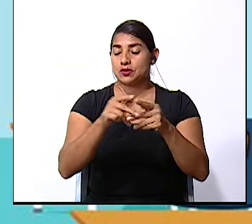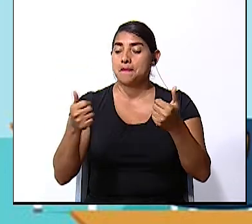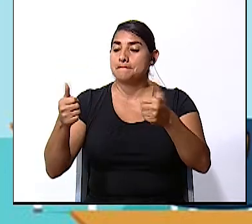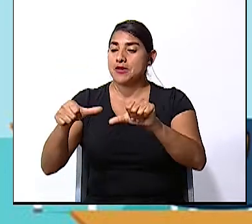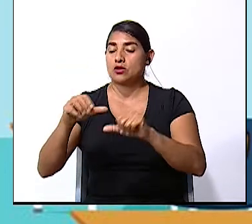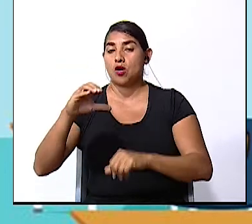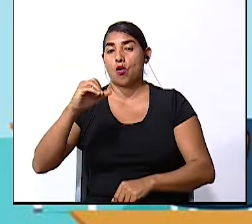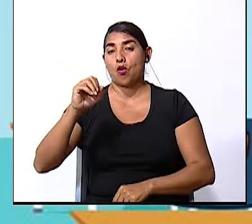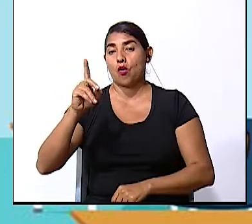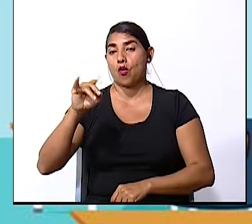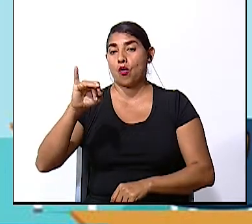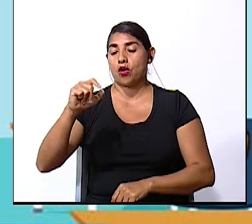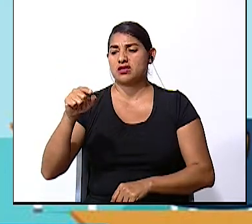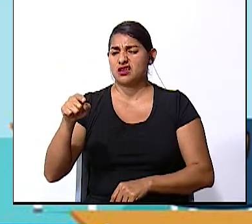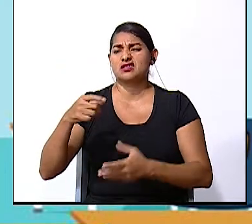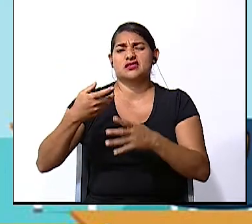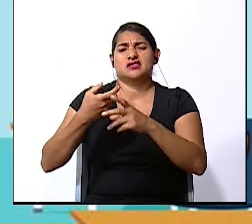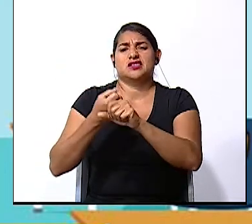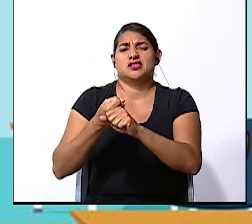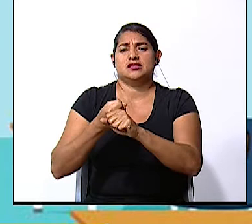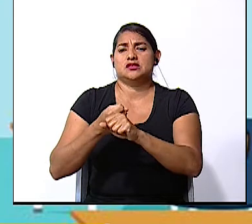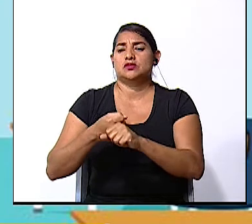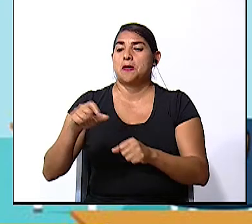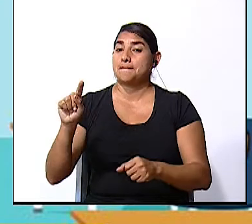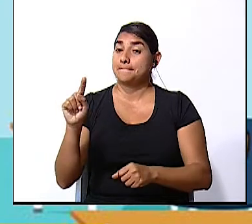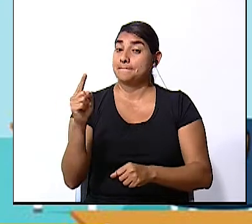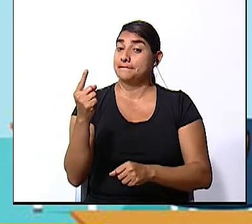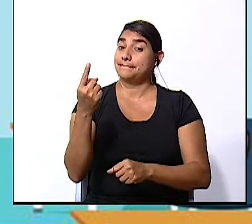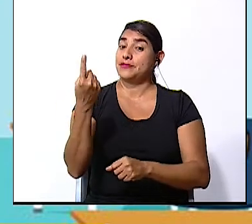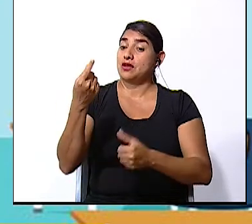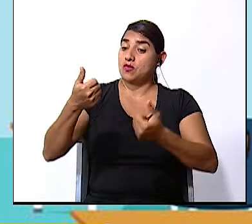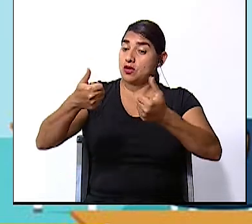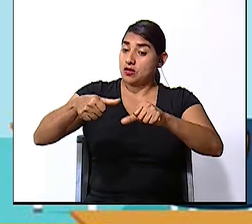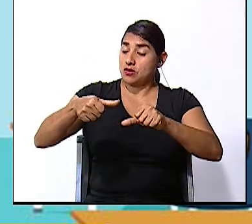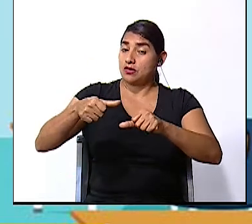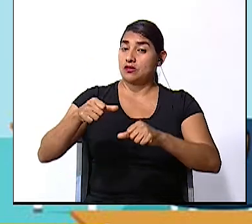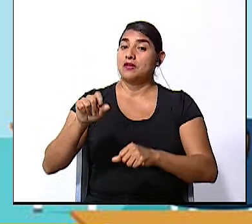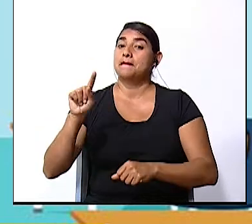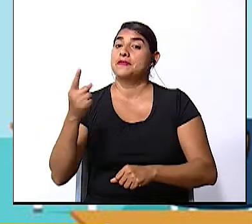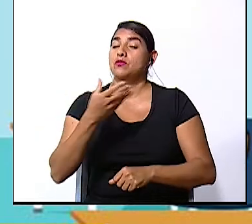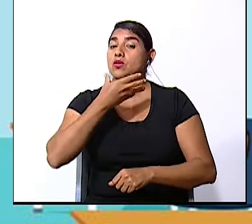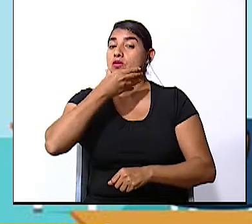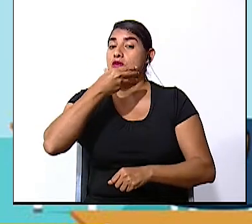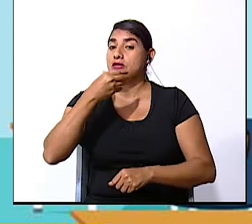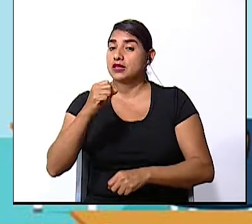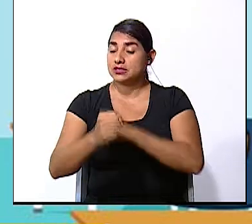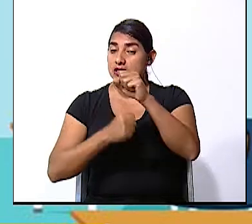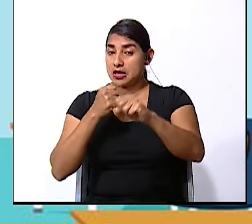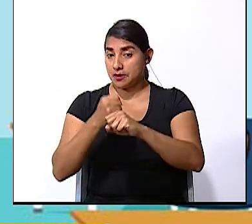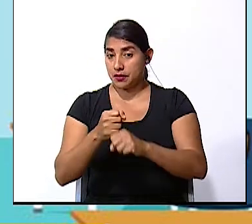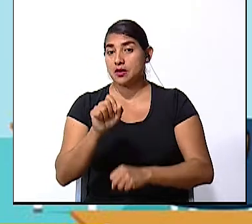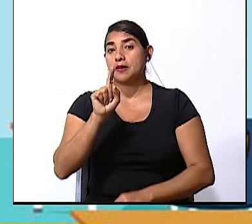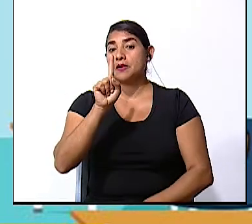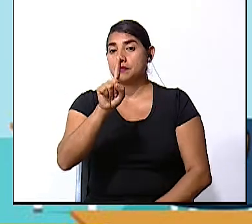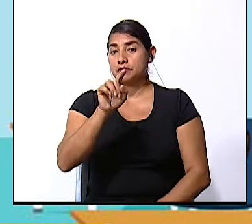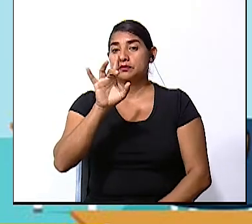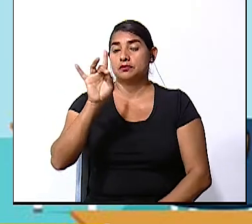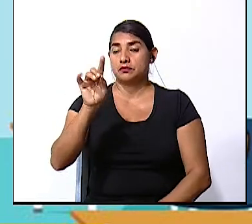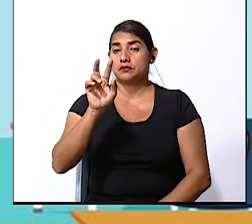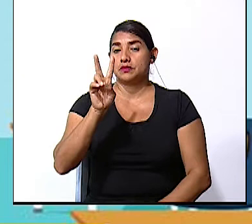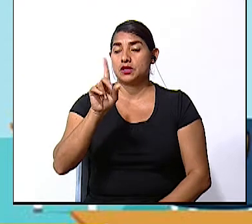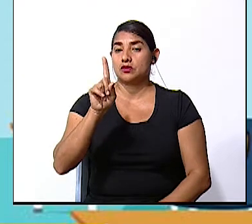de Concordia, que fue el 1 de diciembre de 1821.